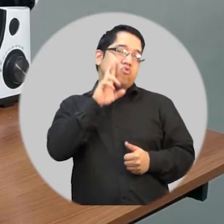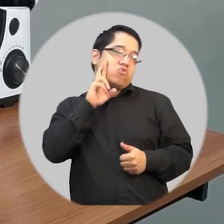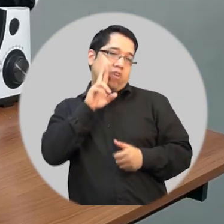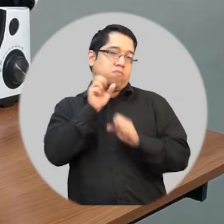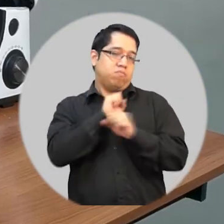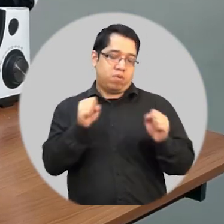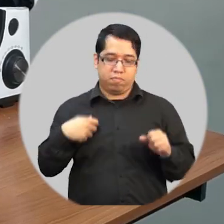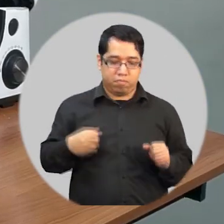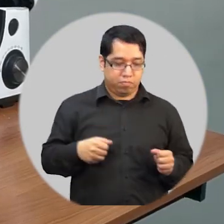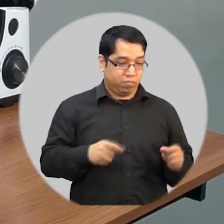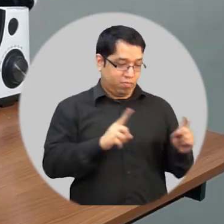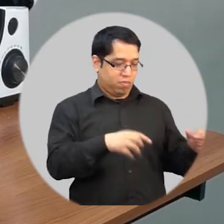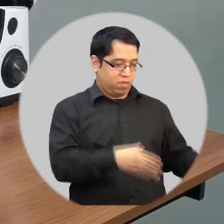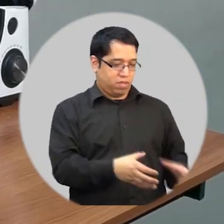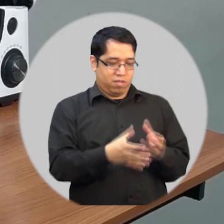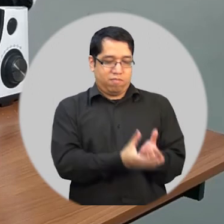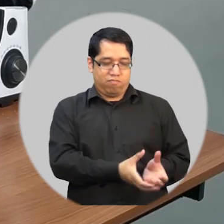Voy a hacer el mismo bol